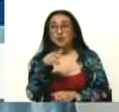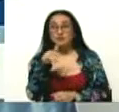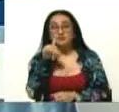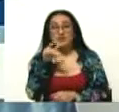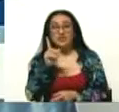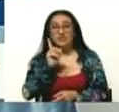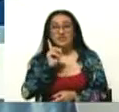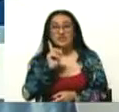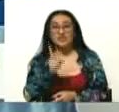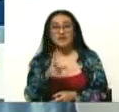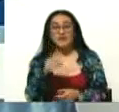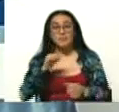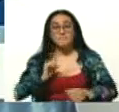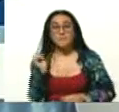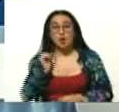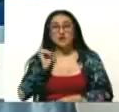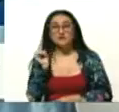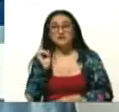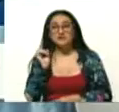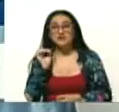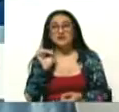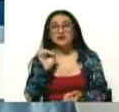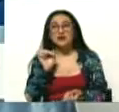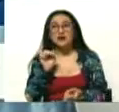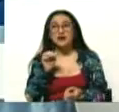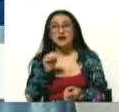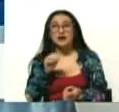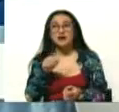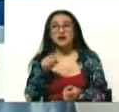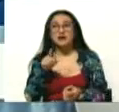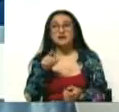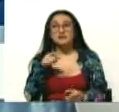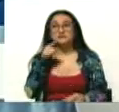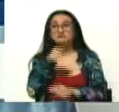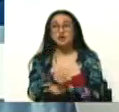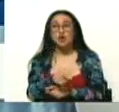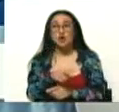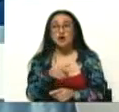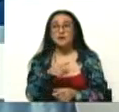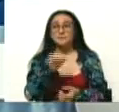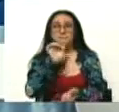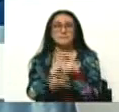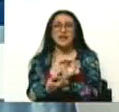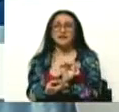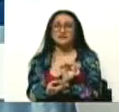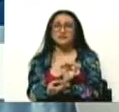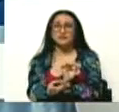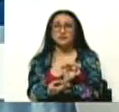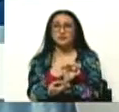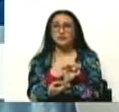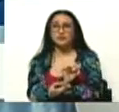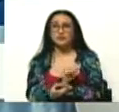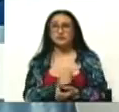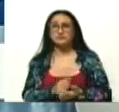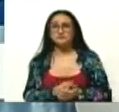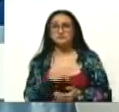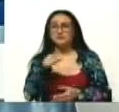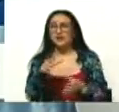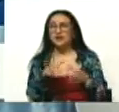sean devueltas a nuestro país y sometidas al mayor peso de la ley. Entonces, esta